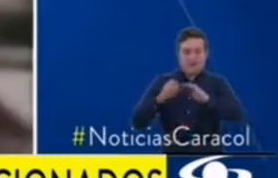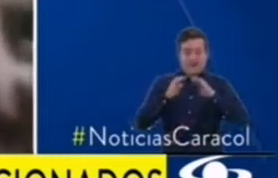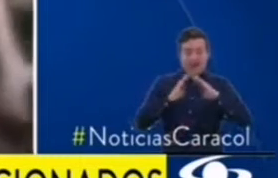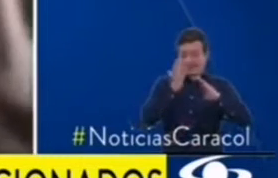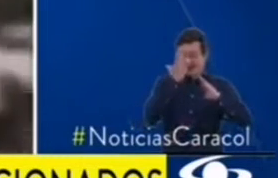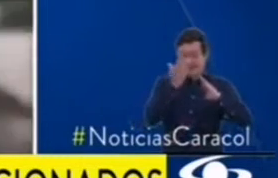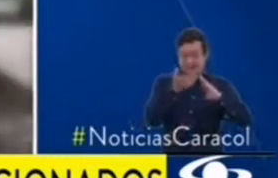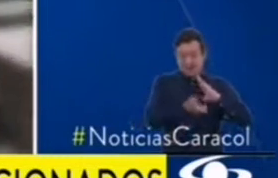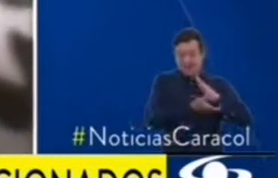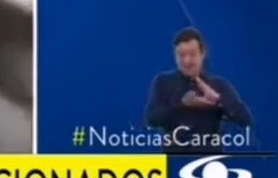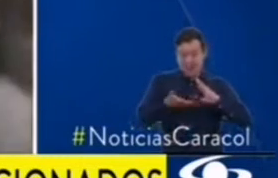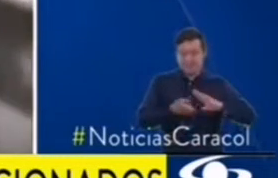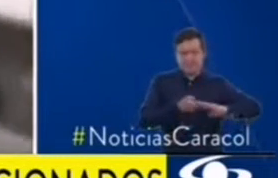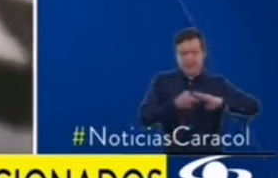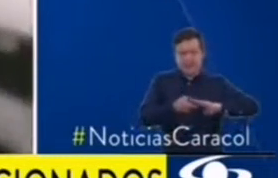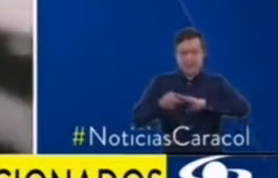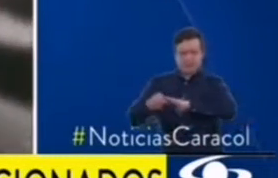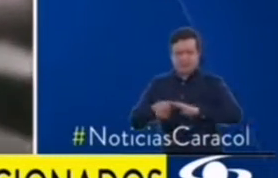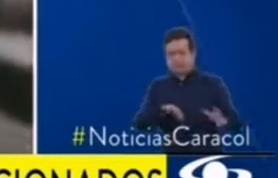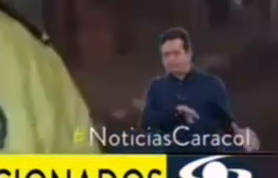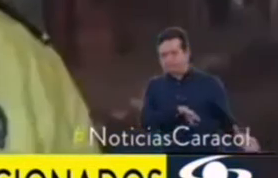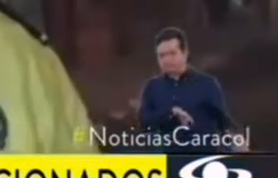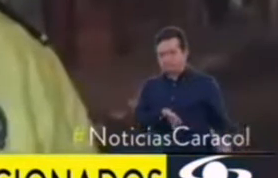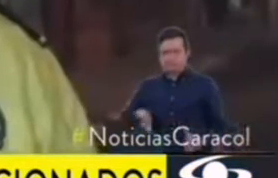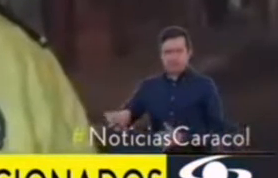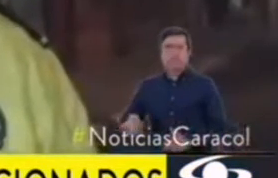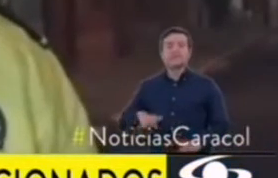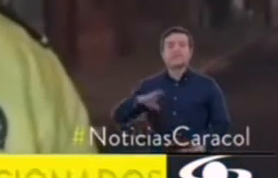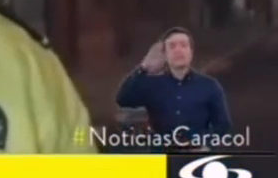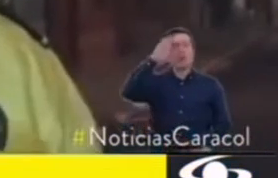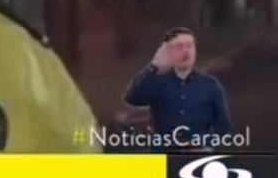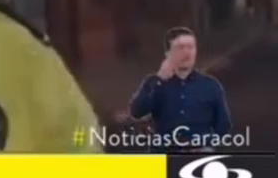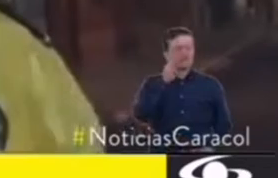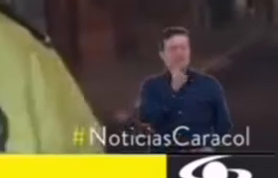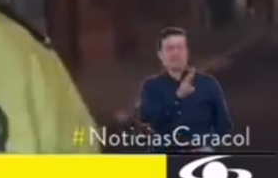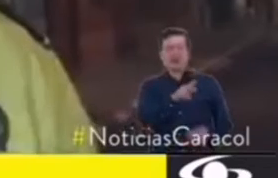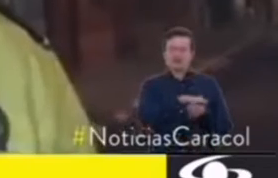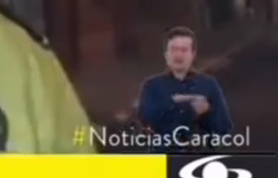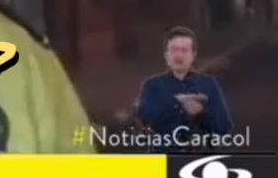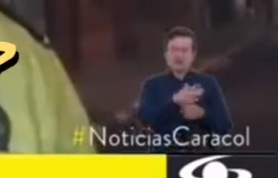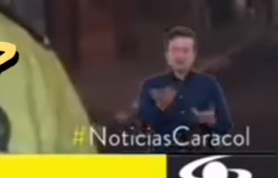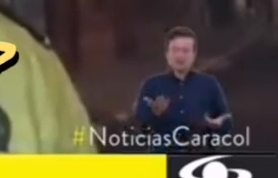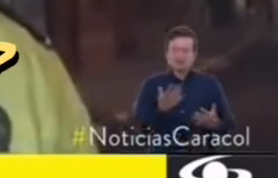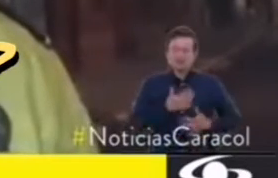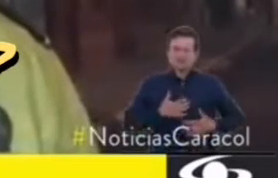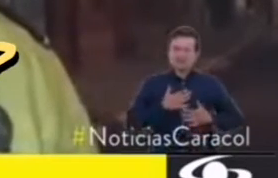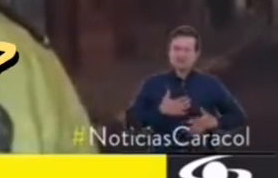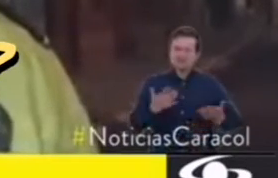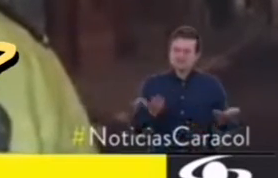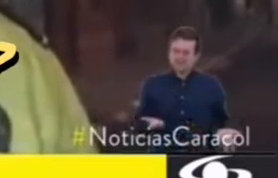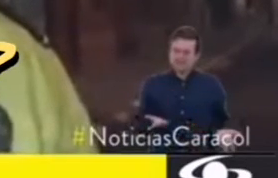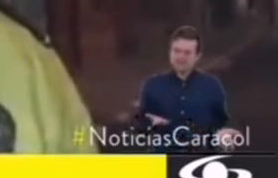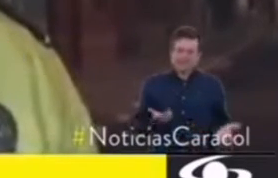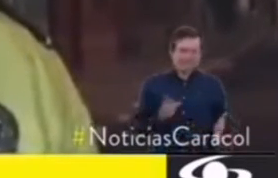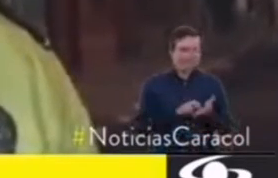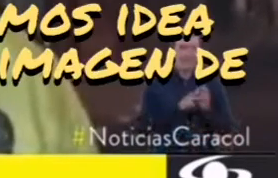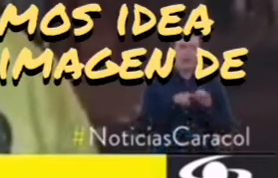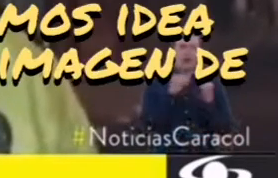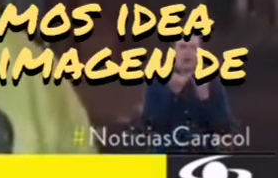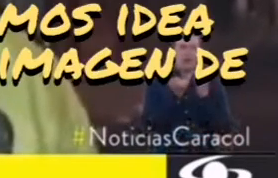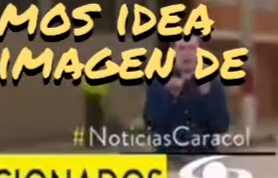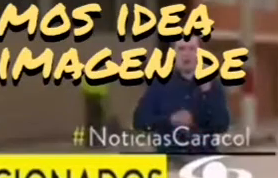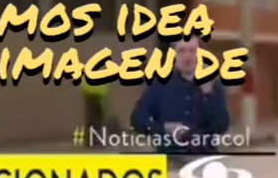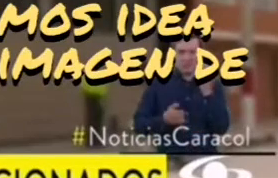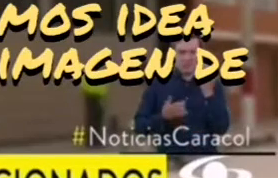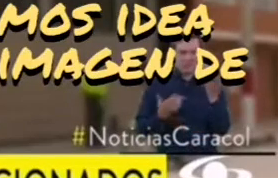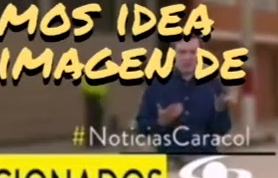La Policía Nacional rechaza esta clase de conductas que desdibujan la imagen y van en contra de la disciplina